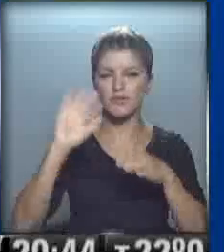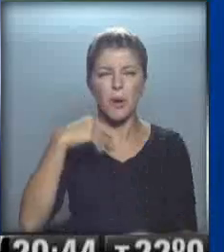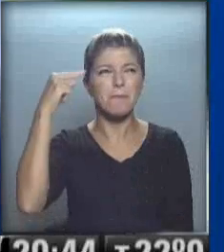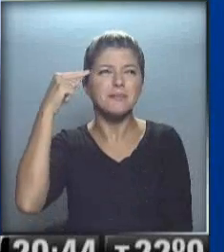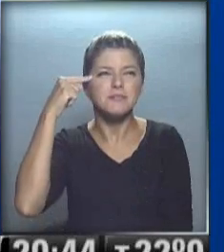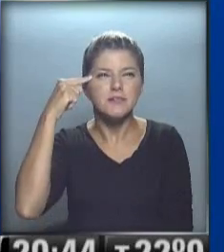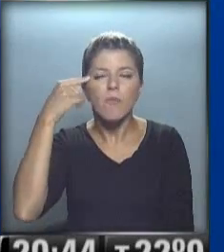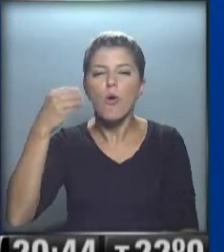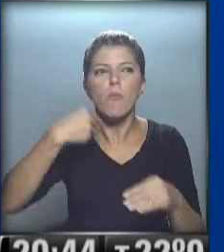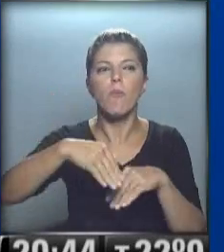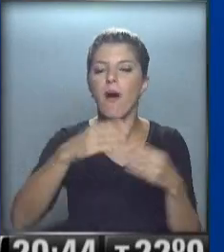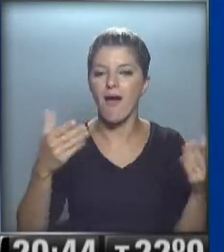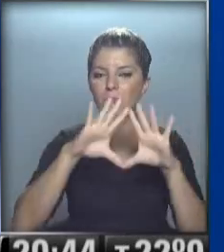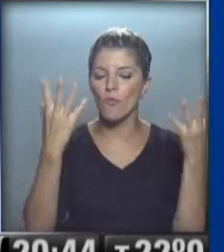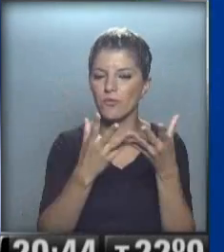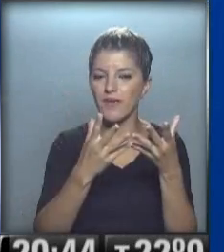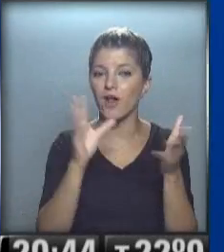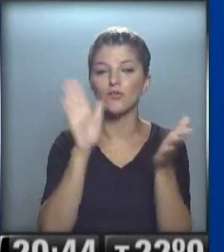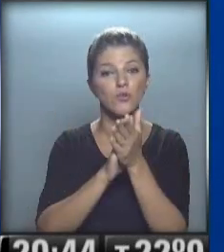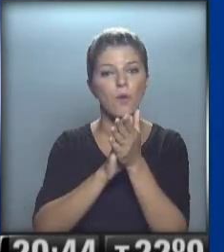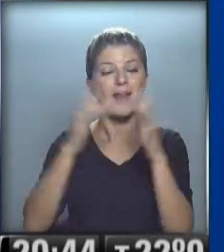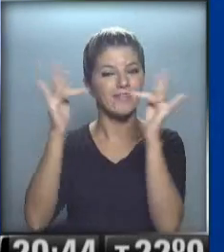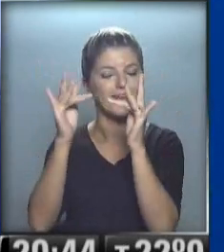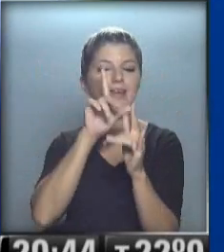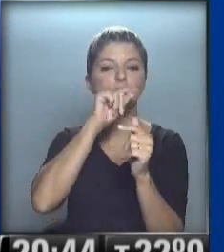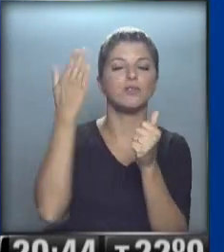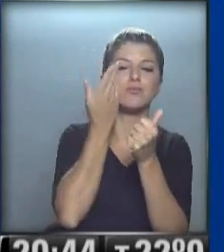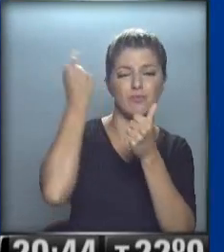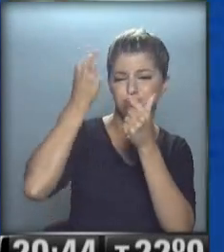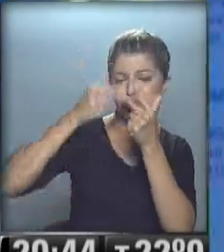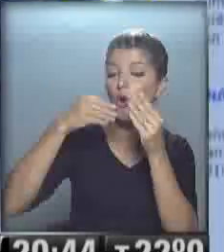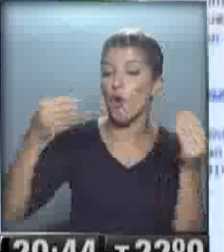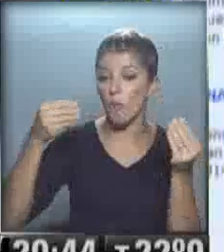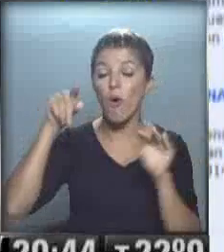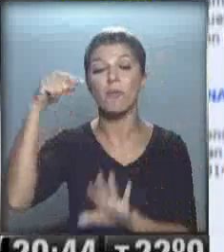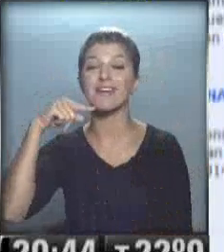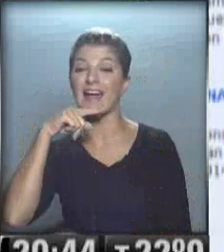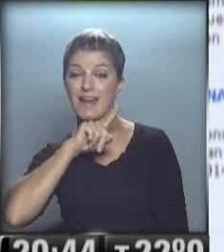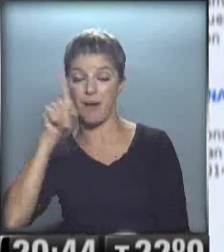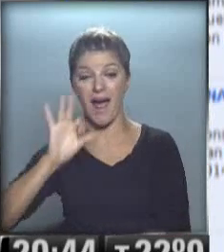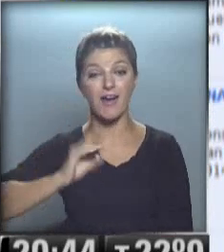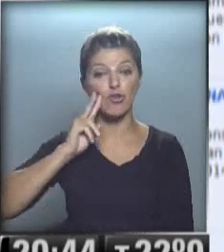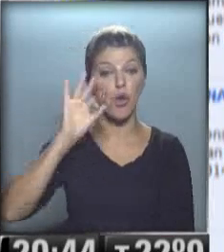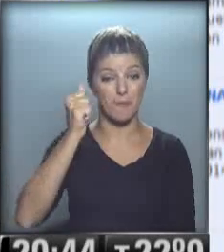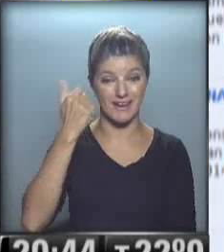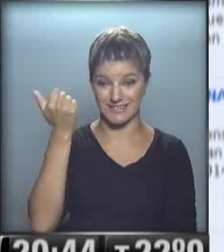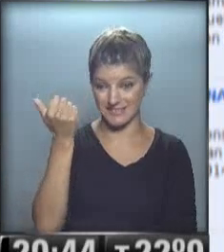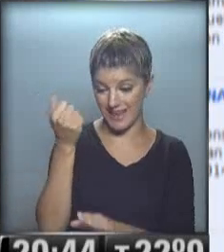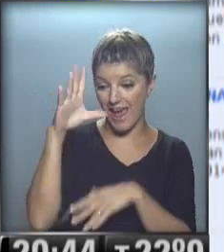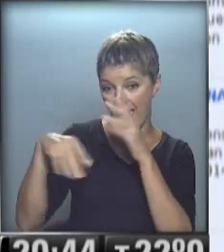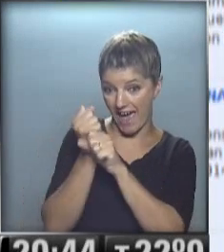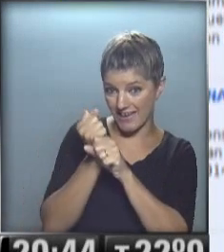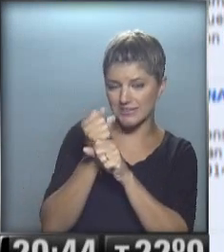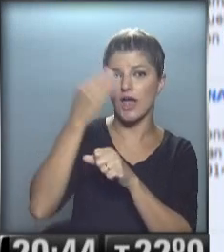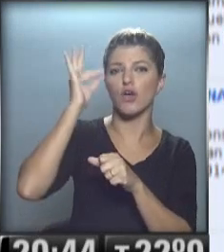será este Mundial con respecto a las redes sociales, porque va evolucionando desde Alemania 2006 hasta pasando